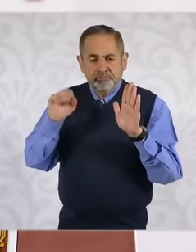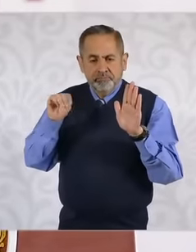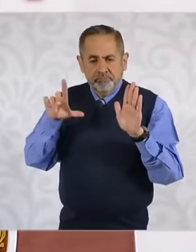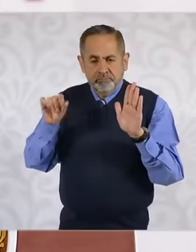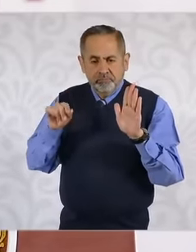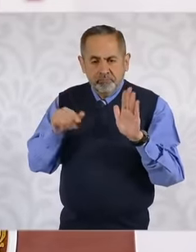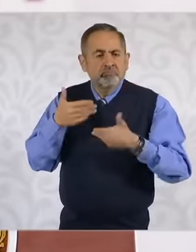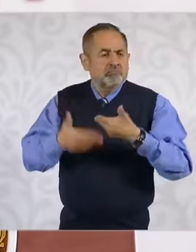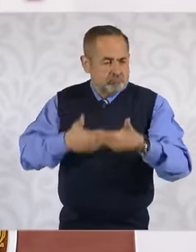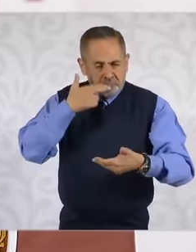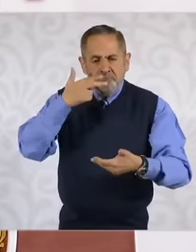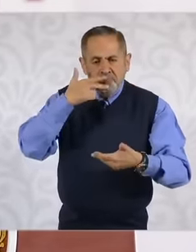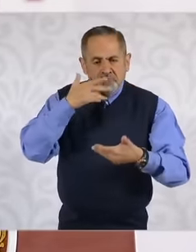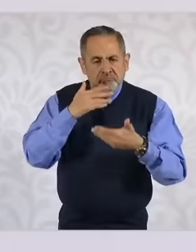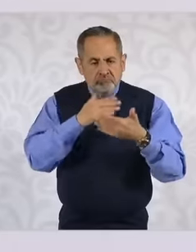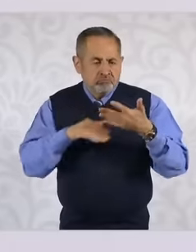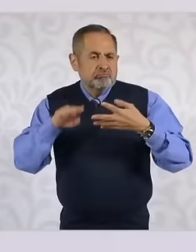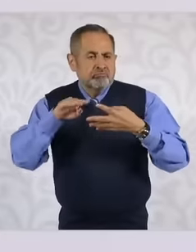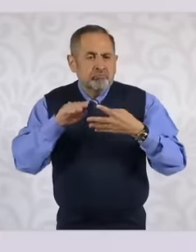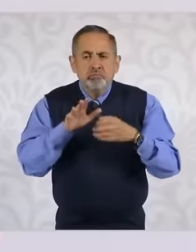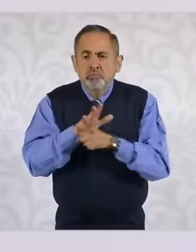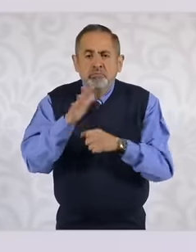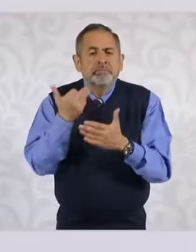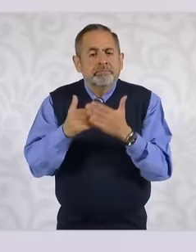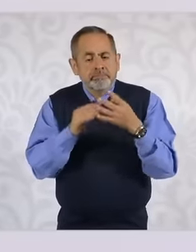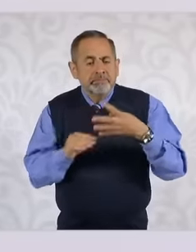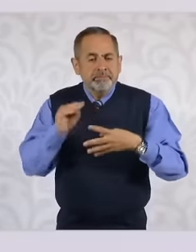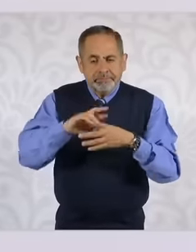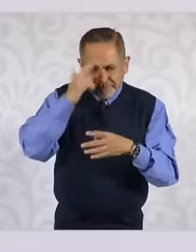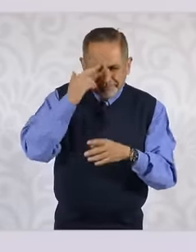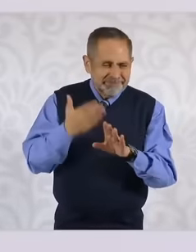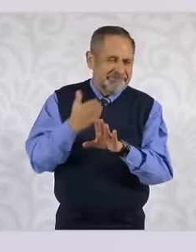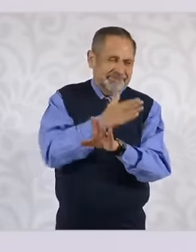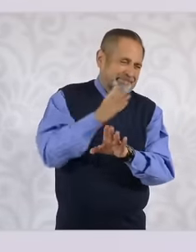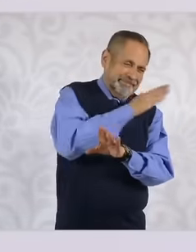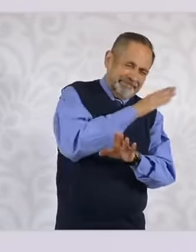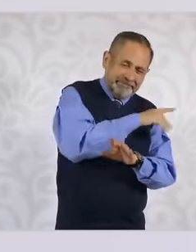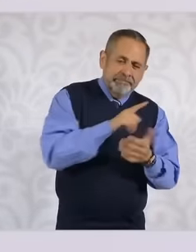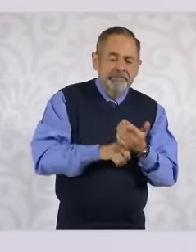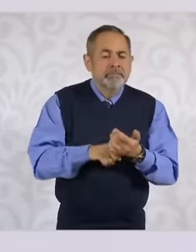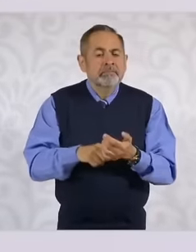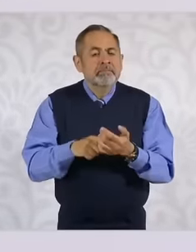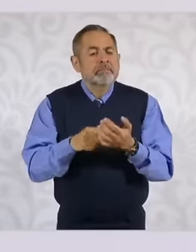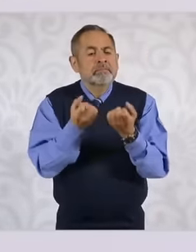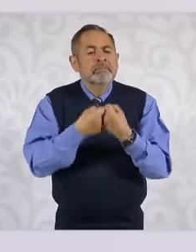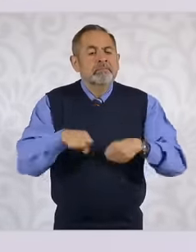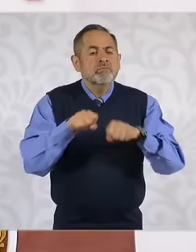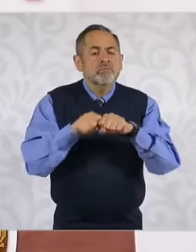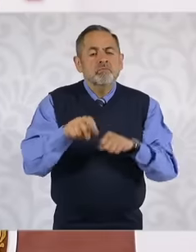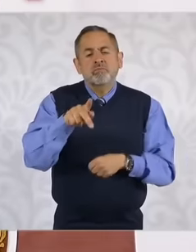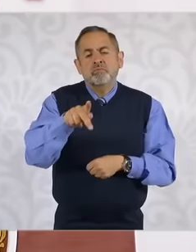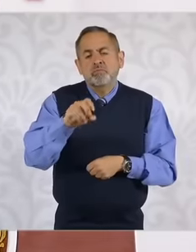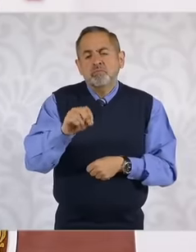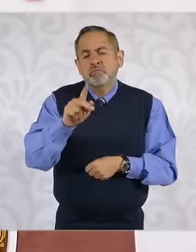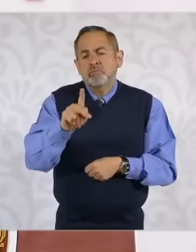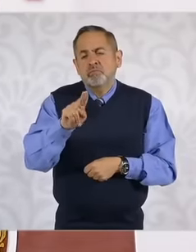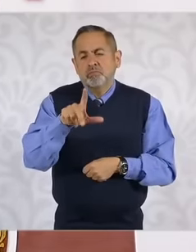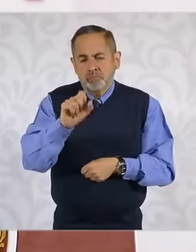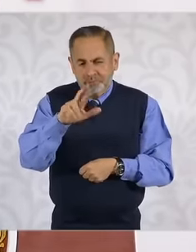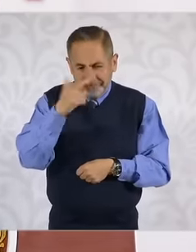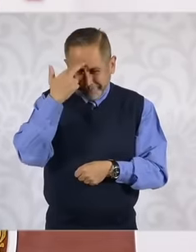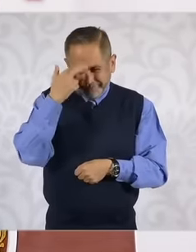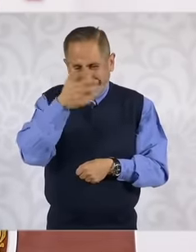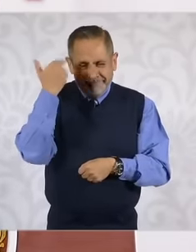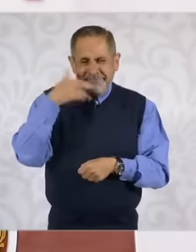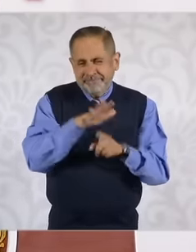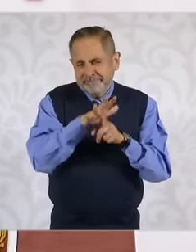Recuerden que antes existía el Seguro Popular. El Seguro Popular fue una forma de atención de la